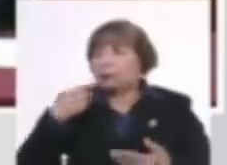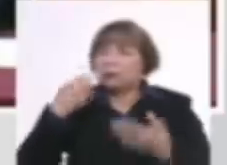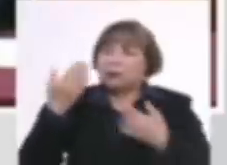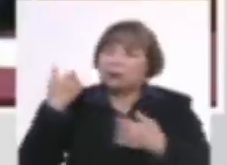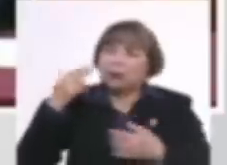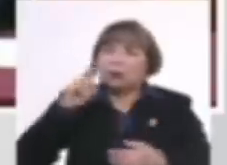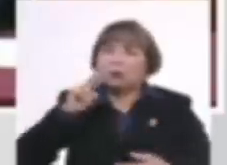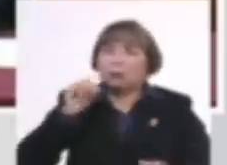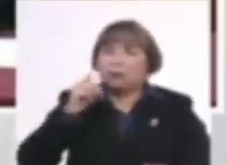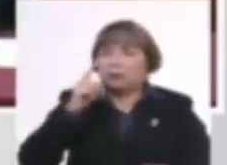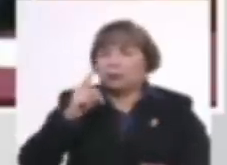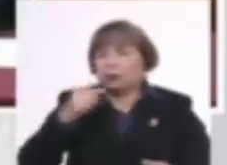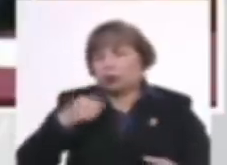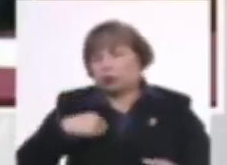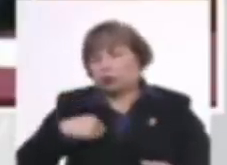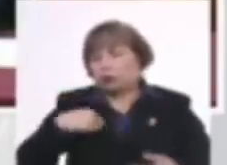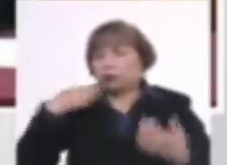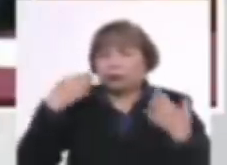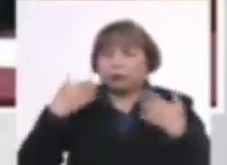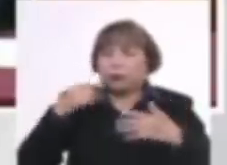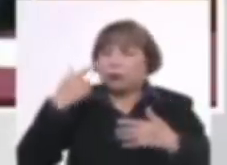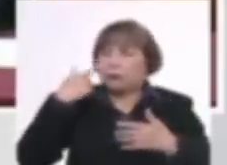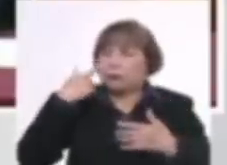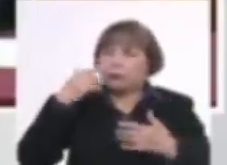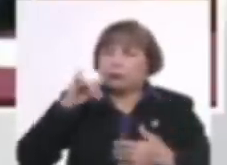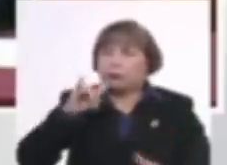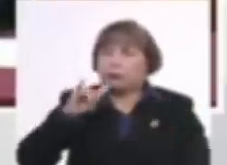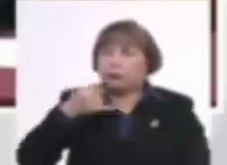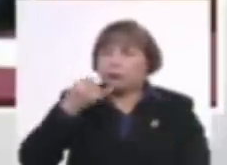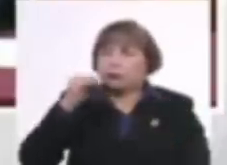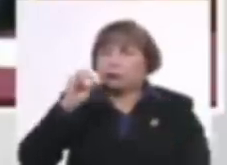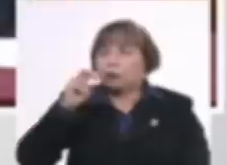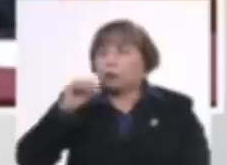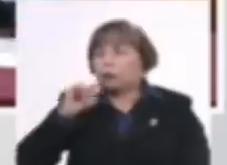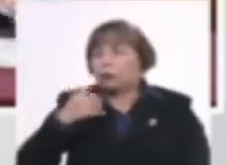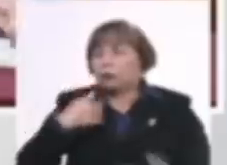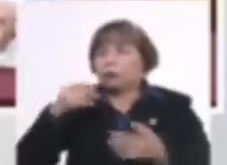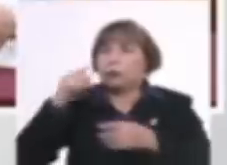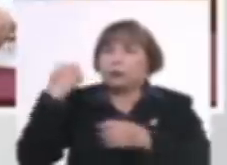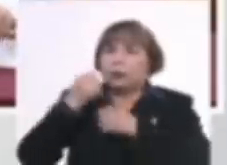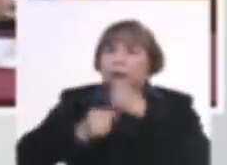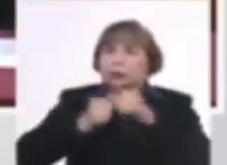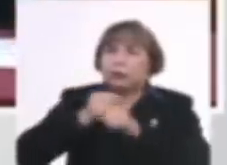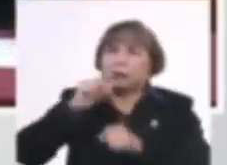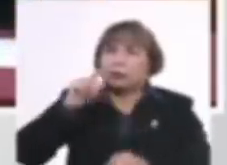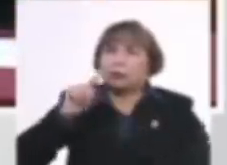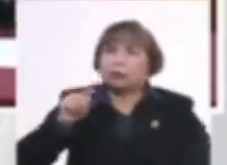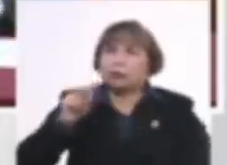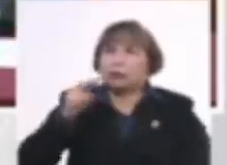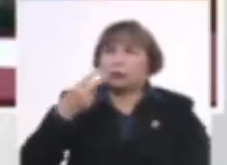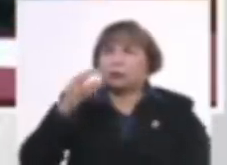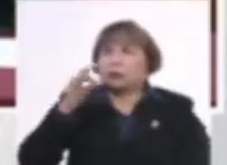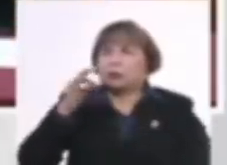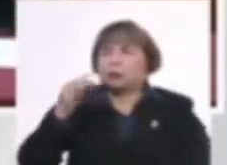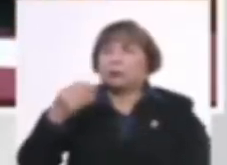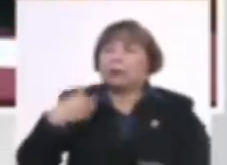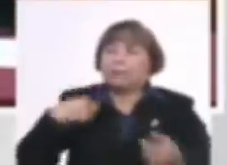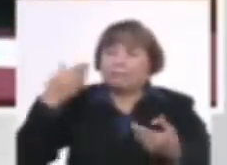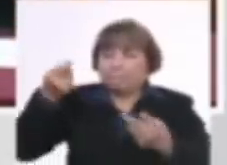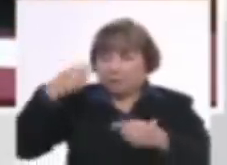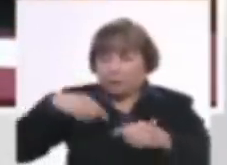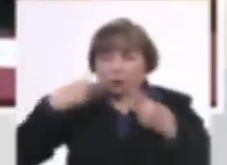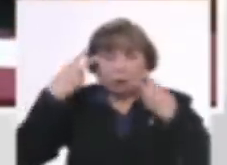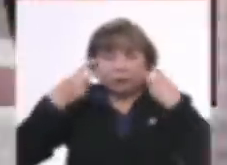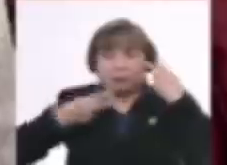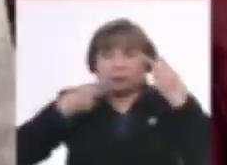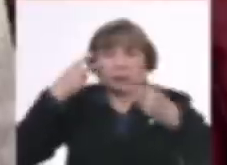del 2021. Yo ya había conocido a Johnny desde el 2019. Y vino a visitarme